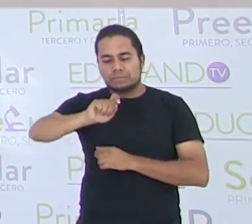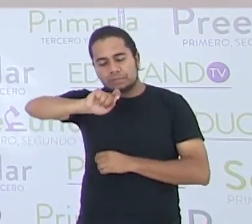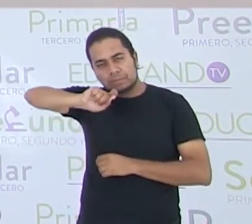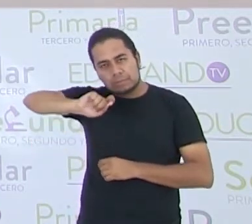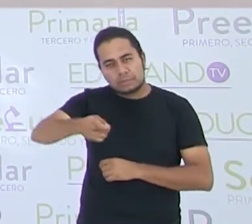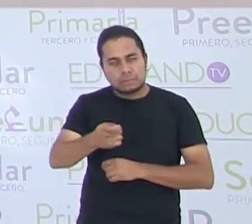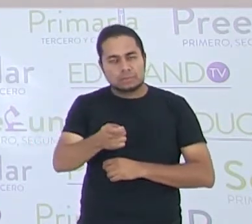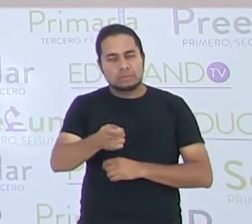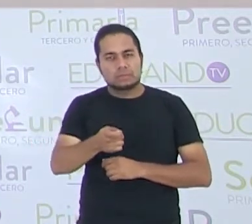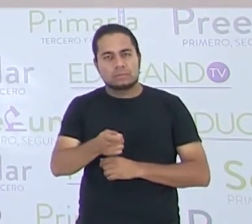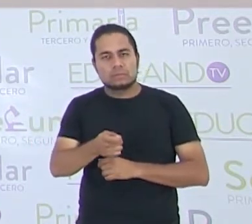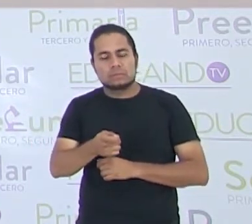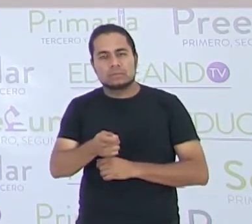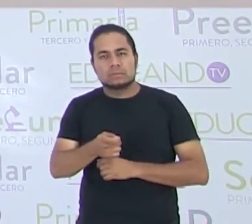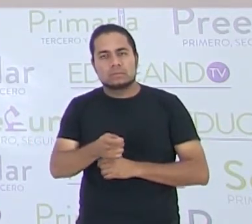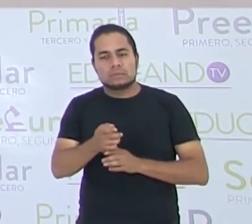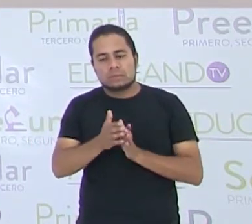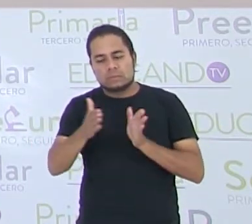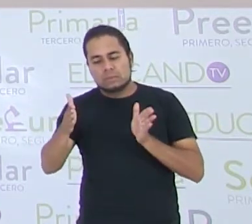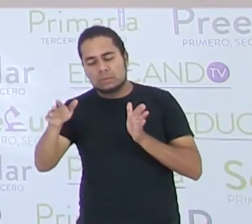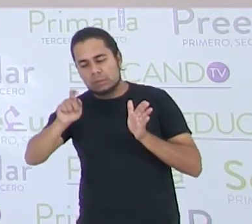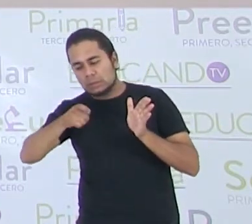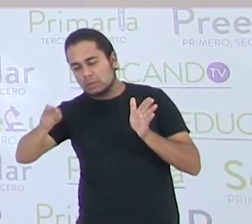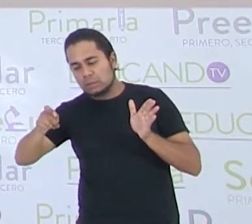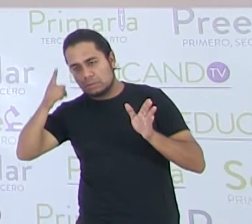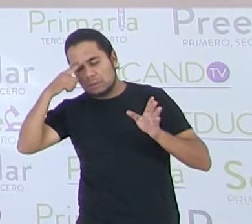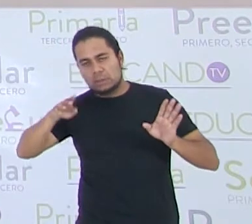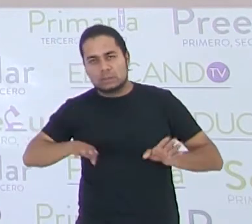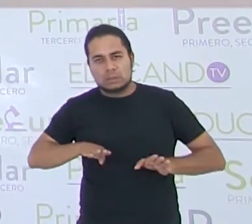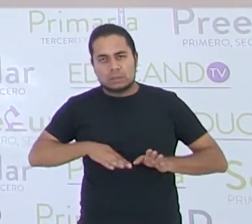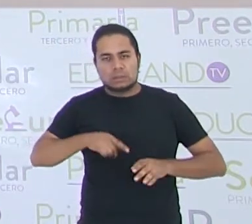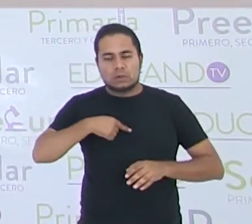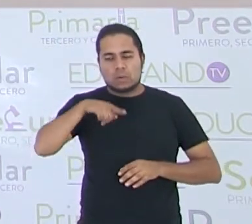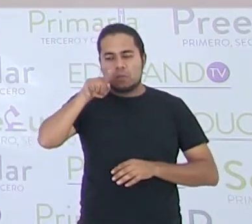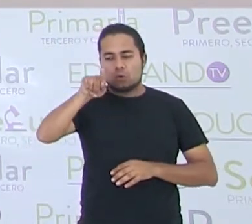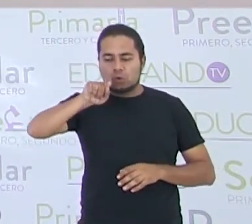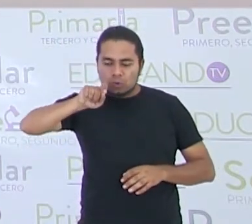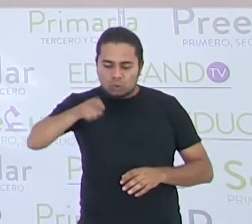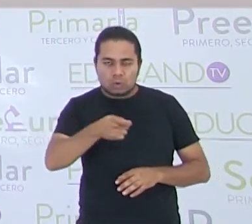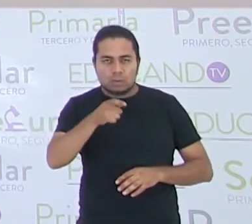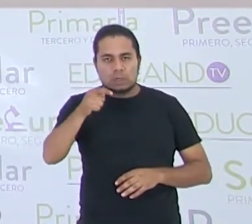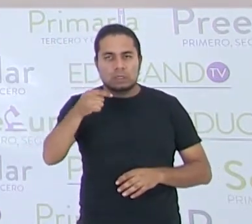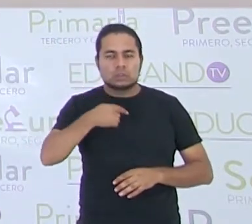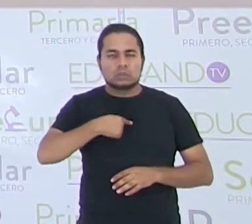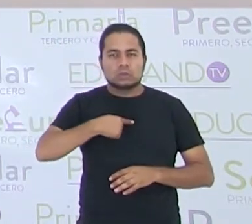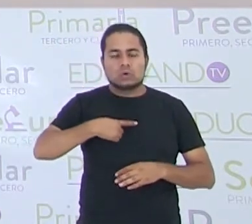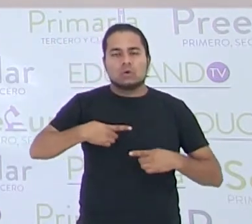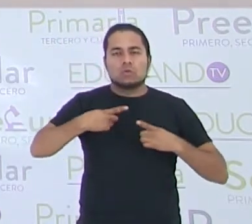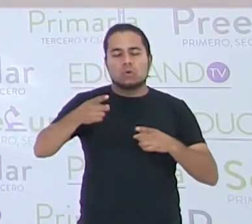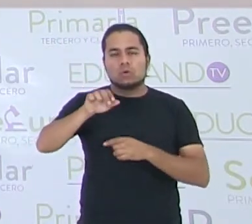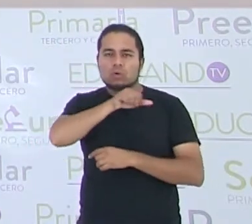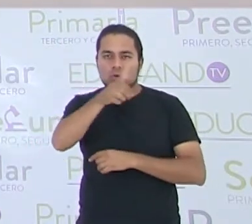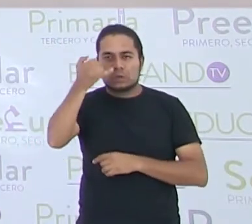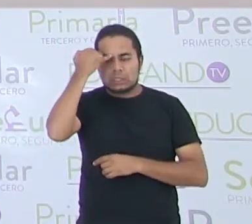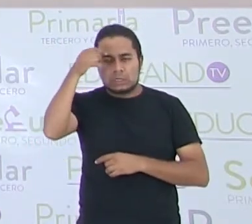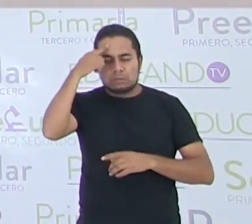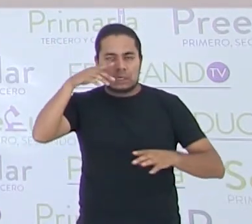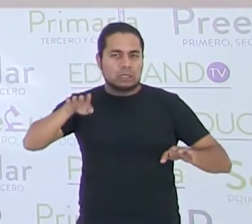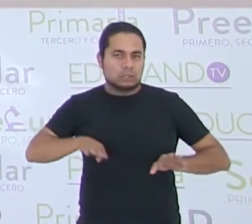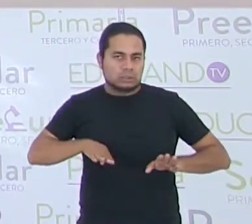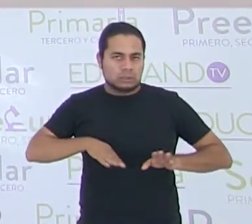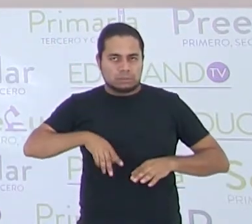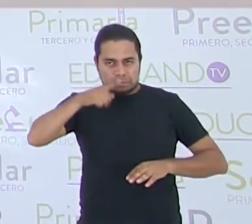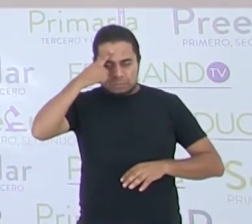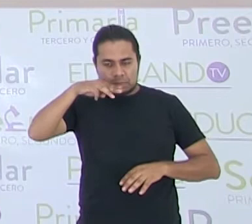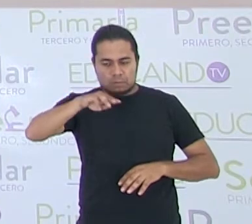comas separando las características. Puse punto y coma cuando quise dar otra idea diferente a las características de